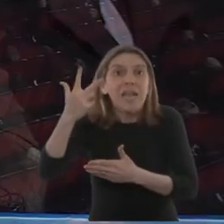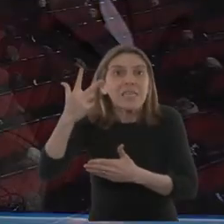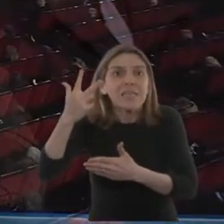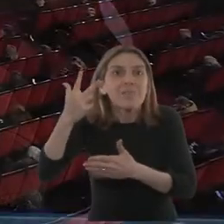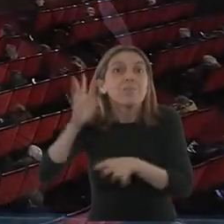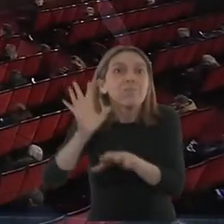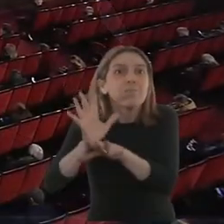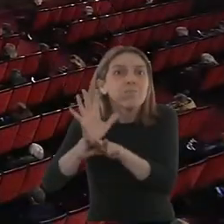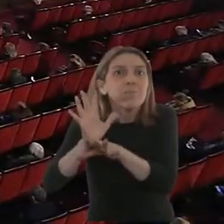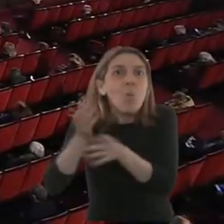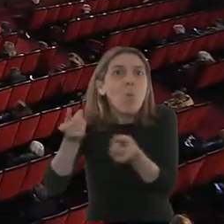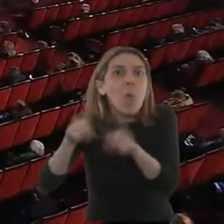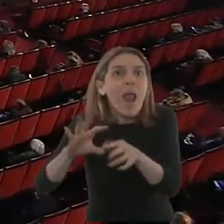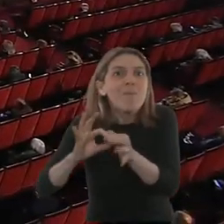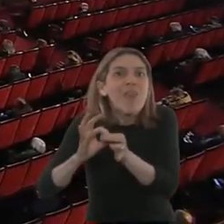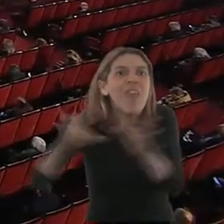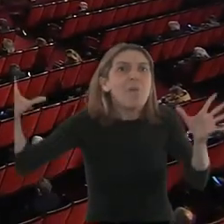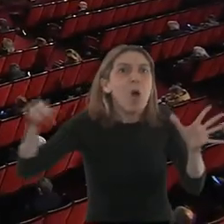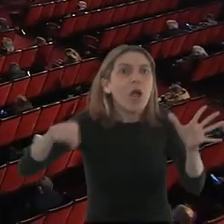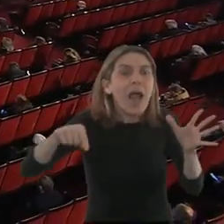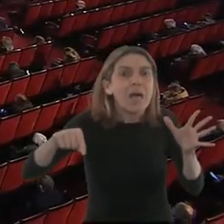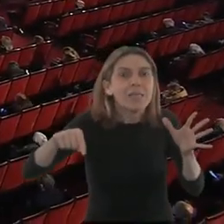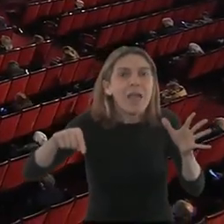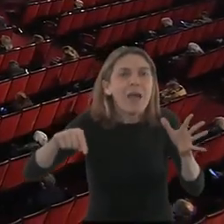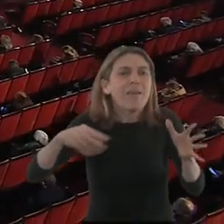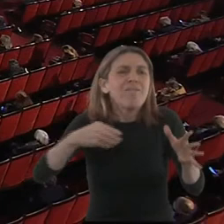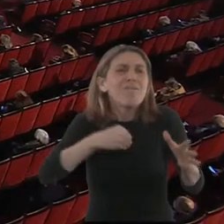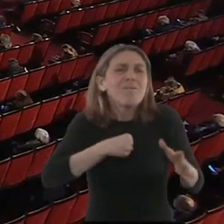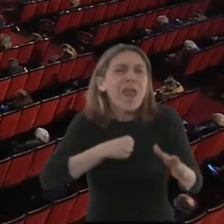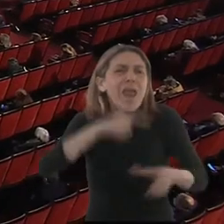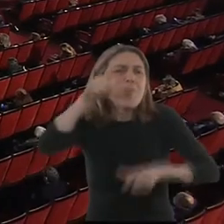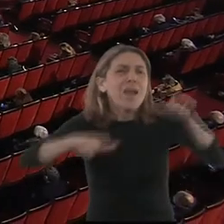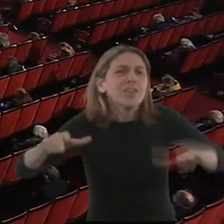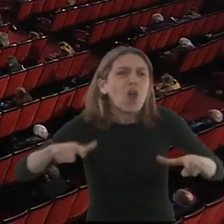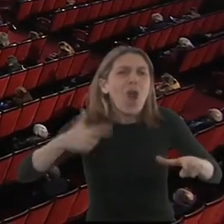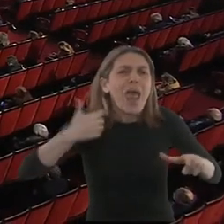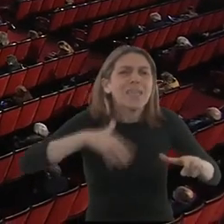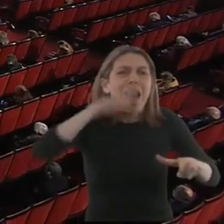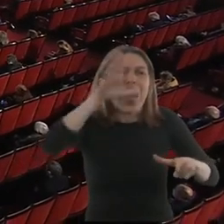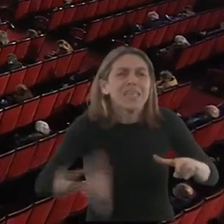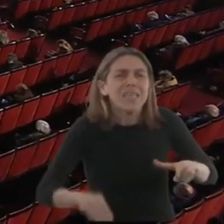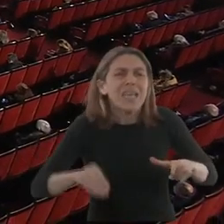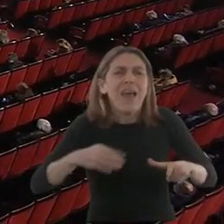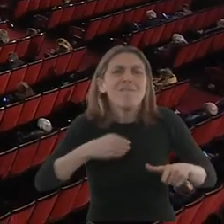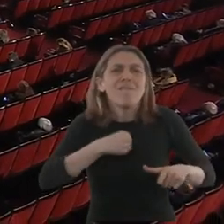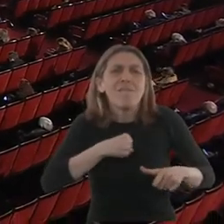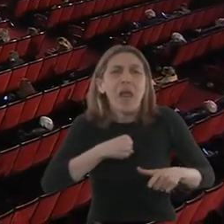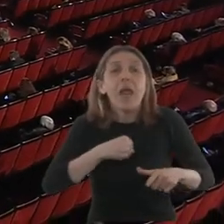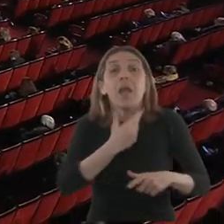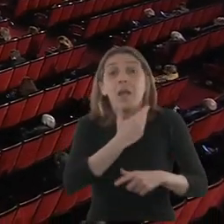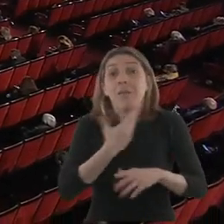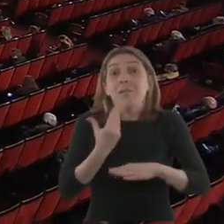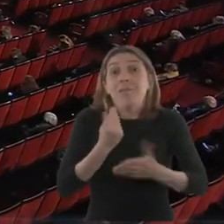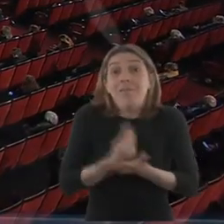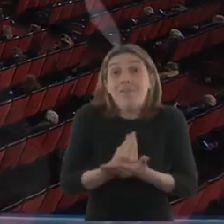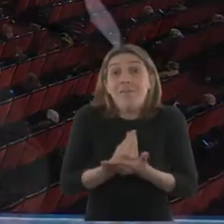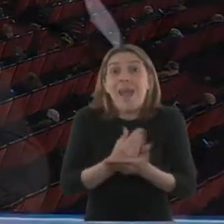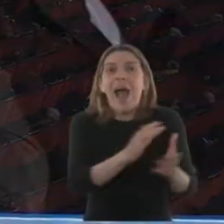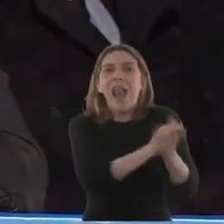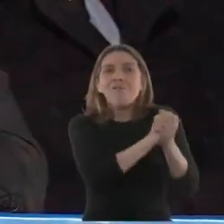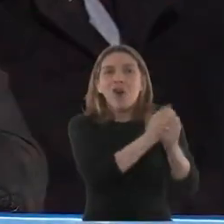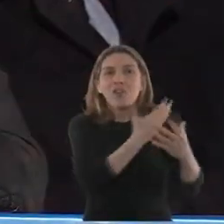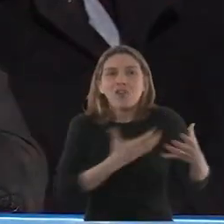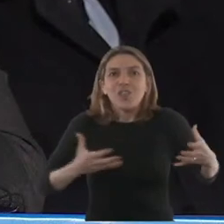que fue ese momento esperanzador de nuestro pueblo. Y fue el gobierno del doctor Alfonsín que